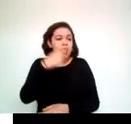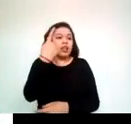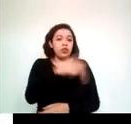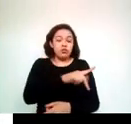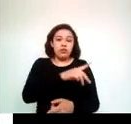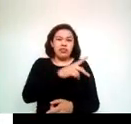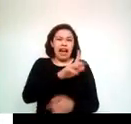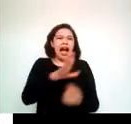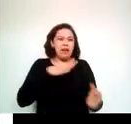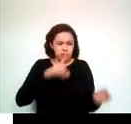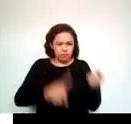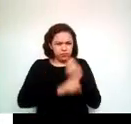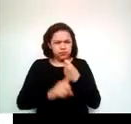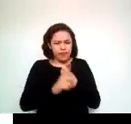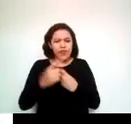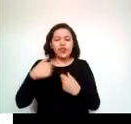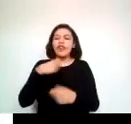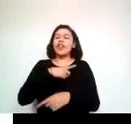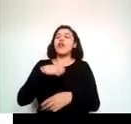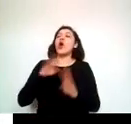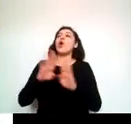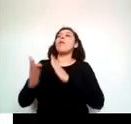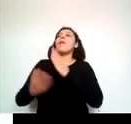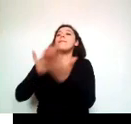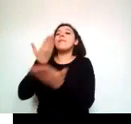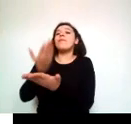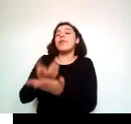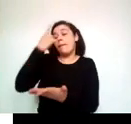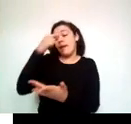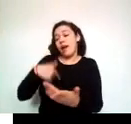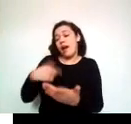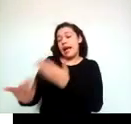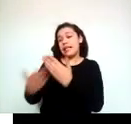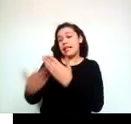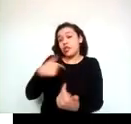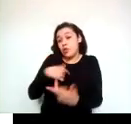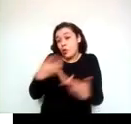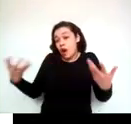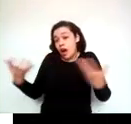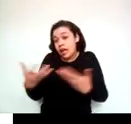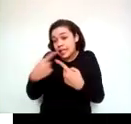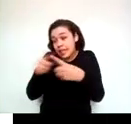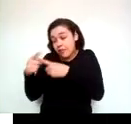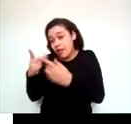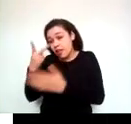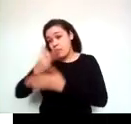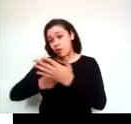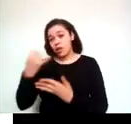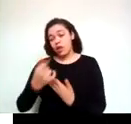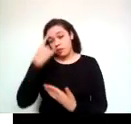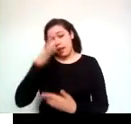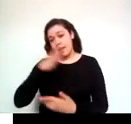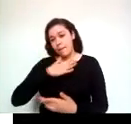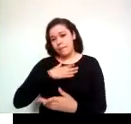colaboradores o trabajadores, tengo que poner planes de acción que me permitan realizar distintas programas que me ayuden a mitigar